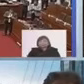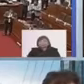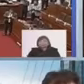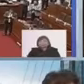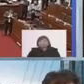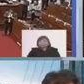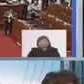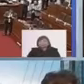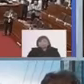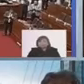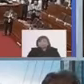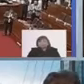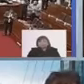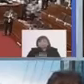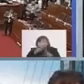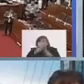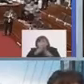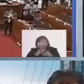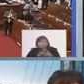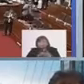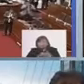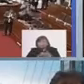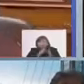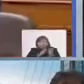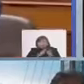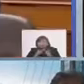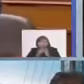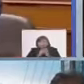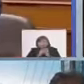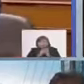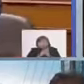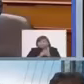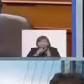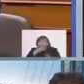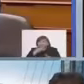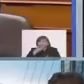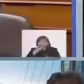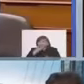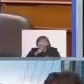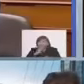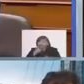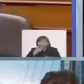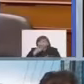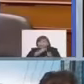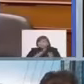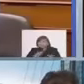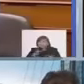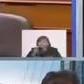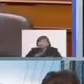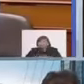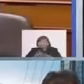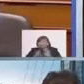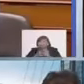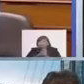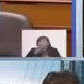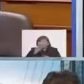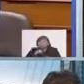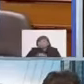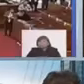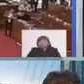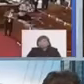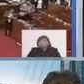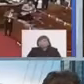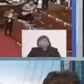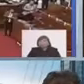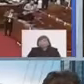poder. Cuando él habla hace a las 12 más o menos de la hora peruana, él dice, bien, a partir de ahora los que van a